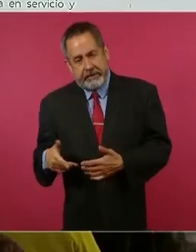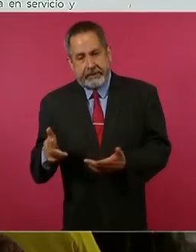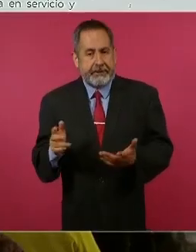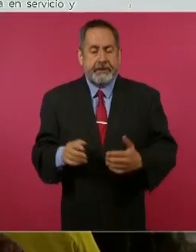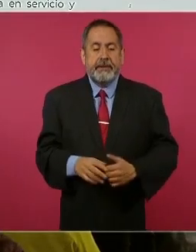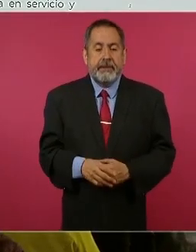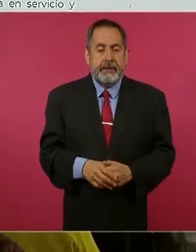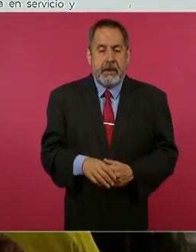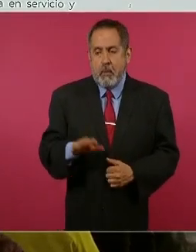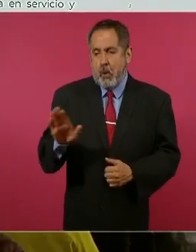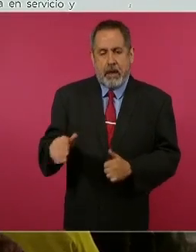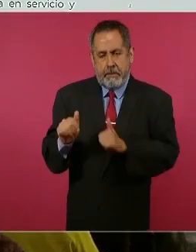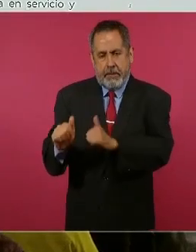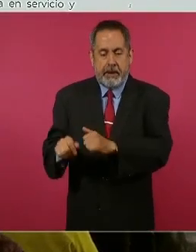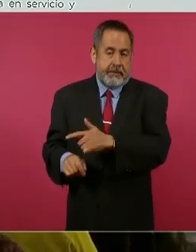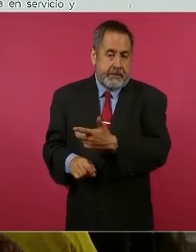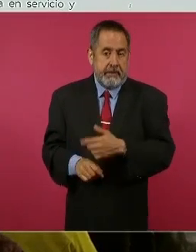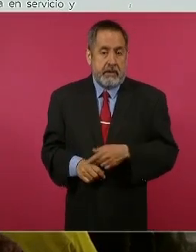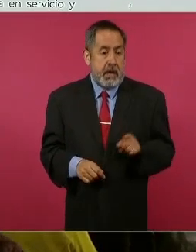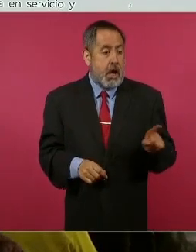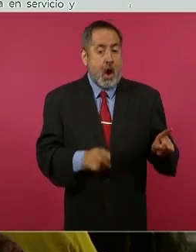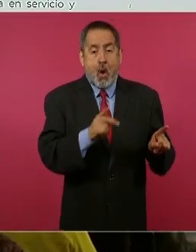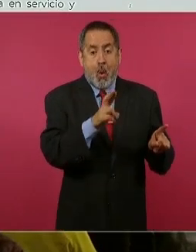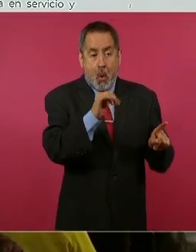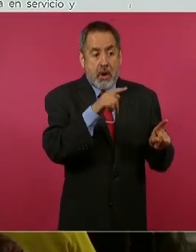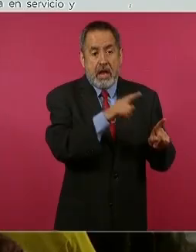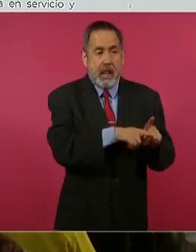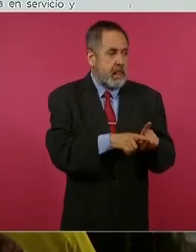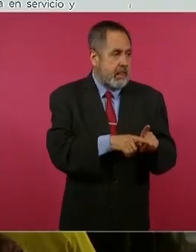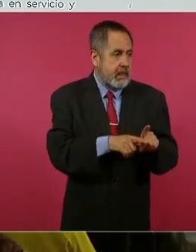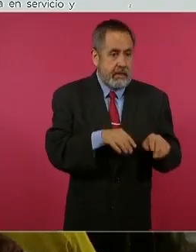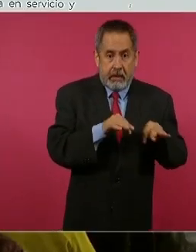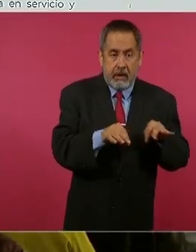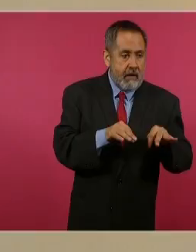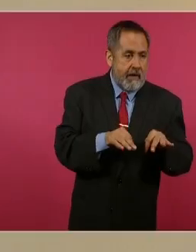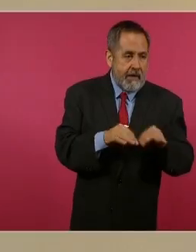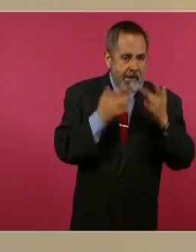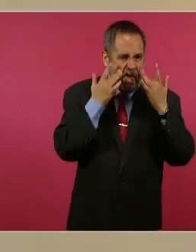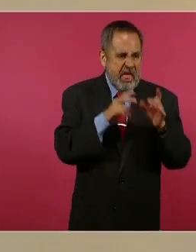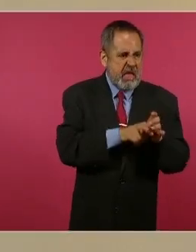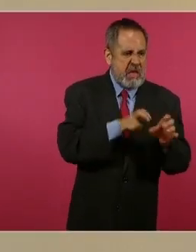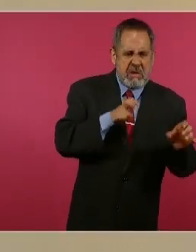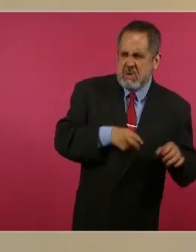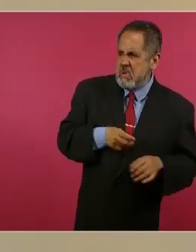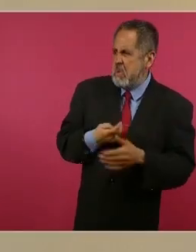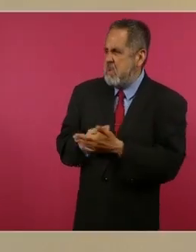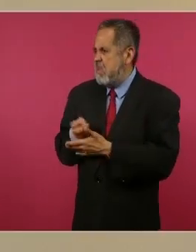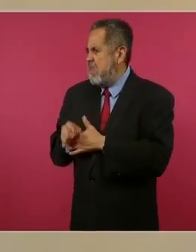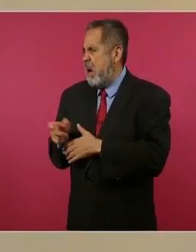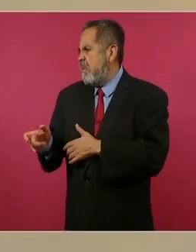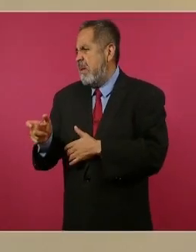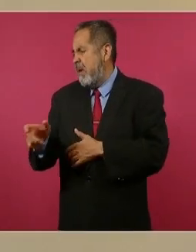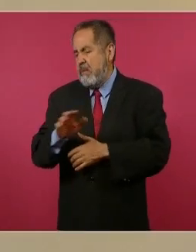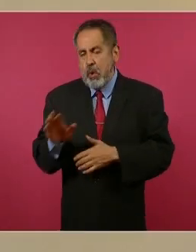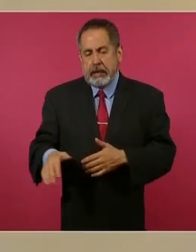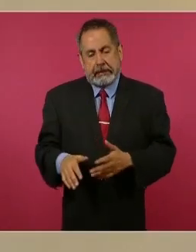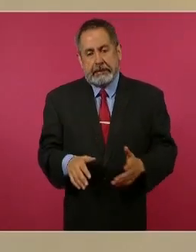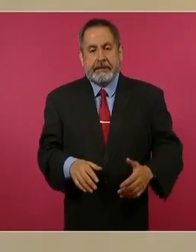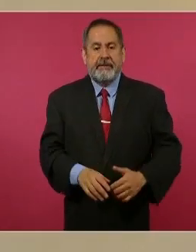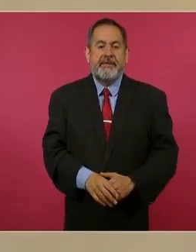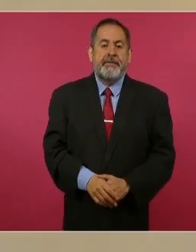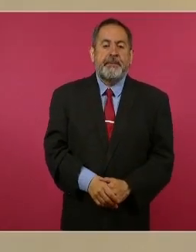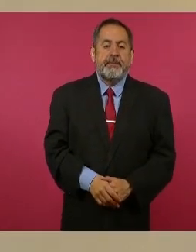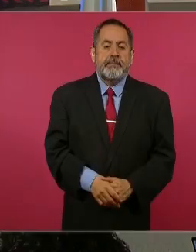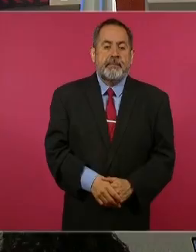Ahí Uriel estaba de servicio y había abandonado su… abandonó sus labores para cometer este homicidio. Adelante.